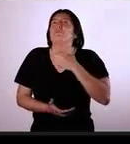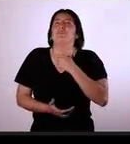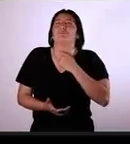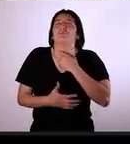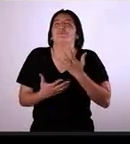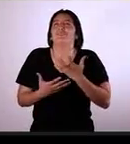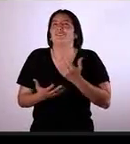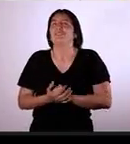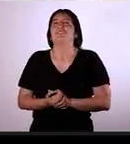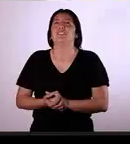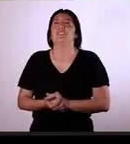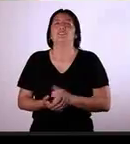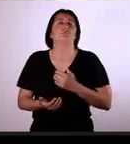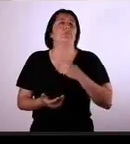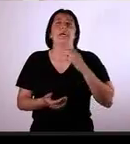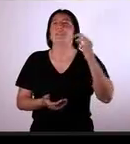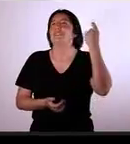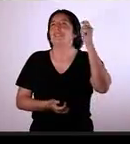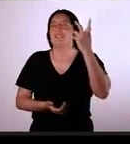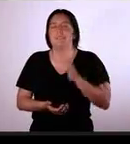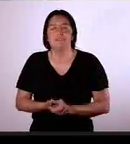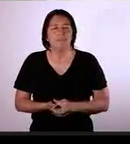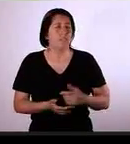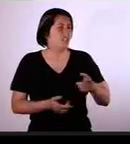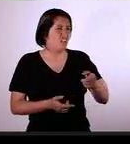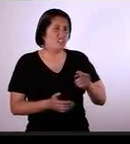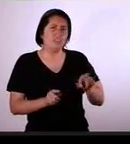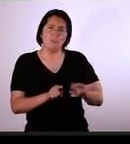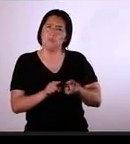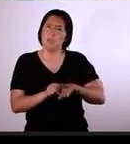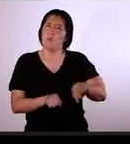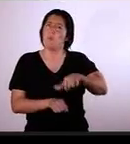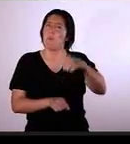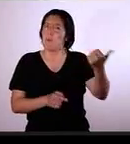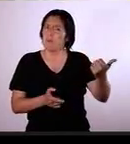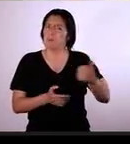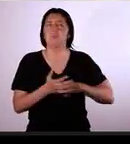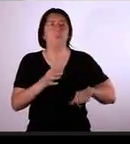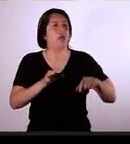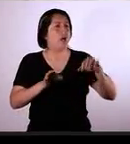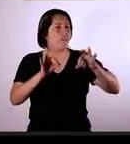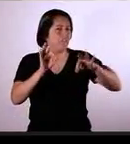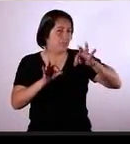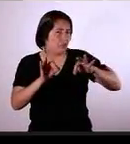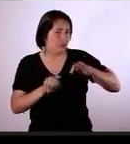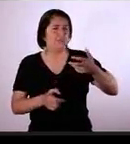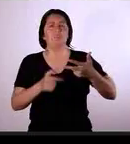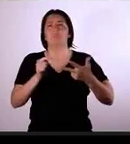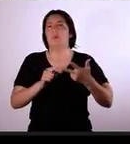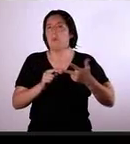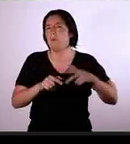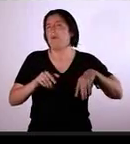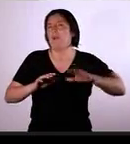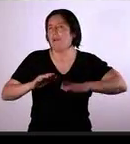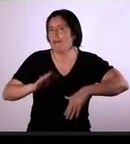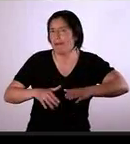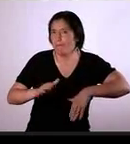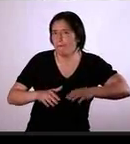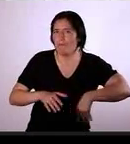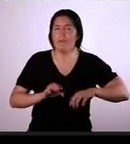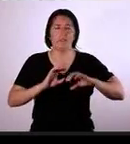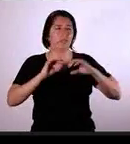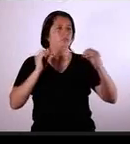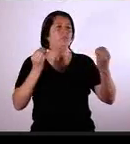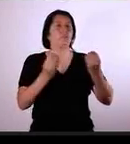gustará todo en marinera. Y aparte de eso hace otras actividades también como teatro, toca cajón en la Orquesta